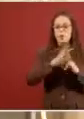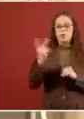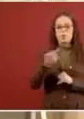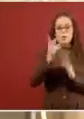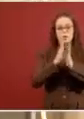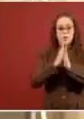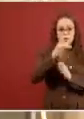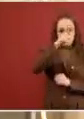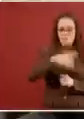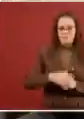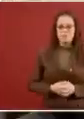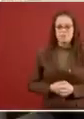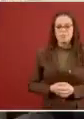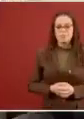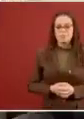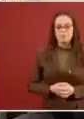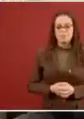con fines públicos, doctor. Gracias.